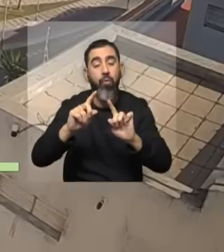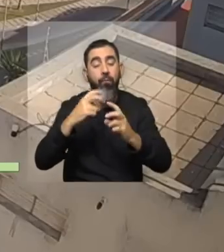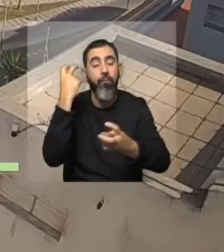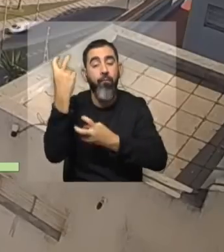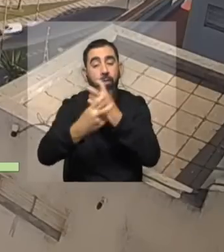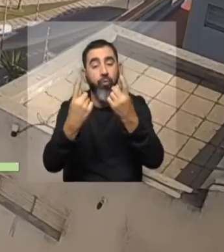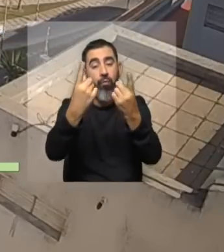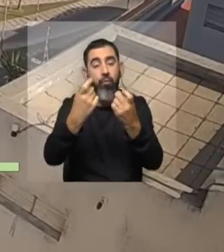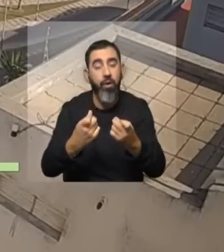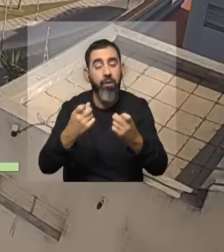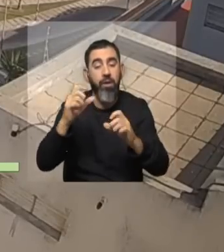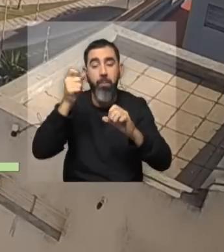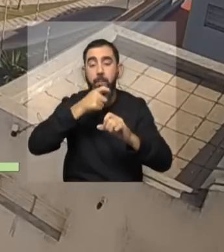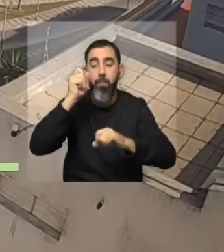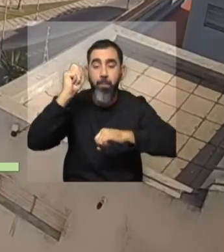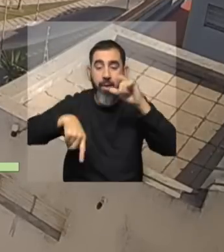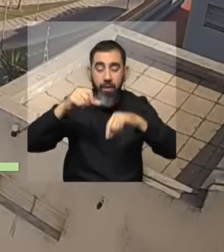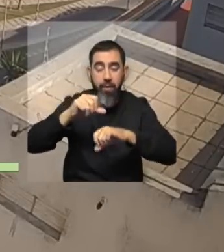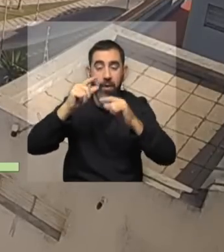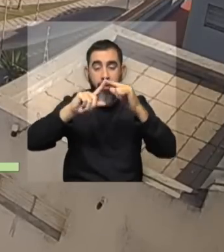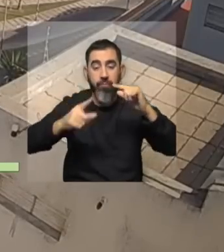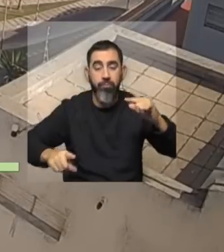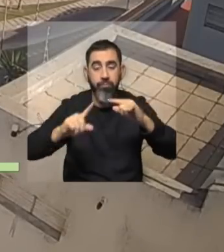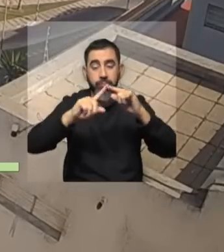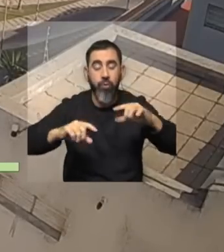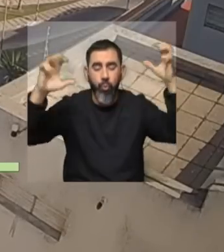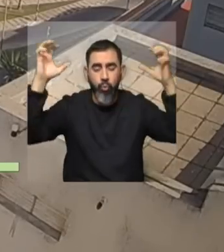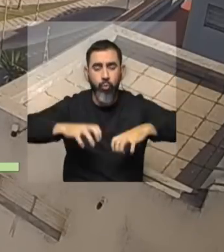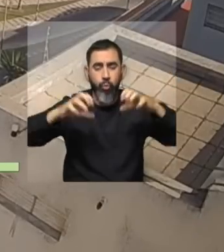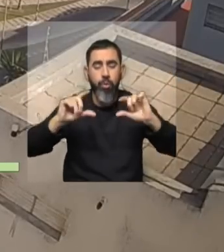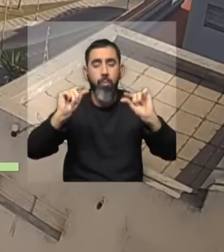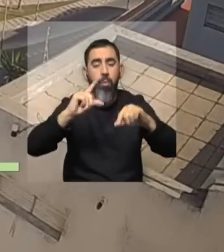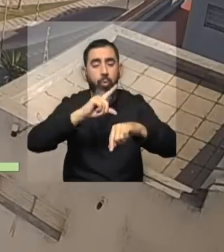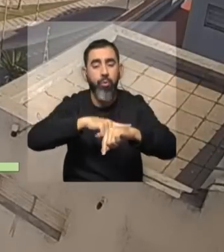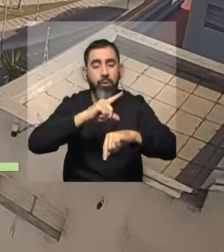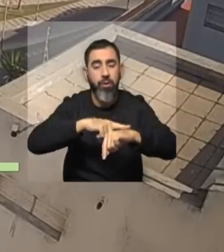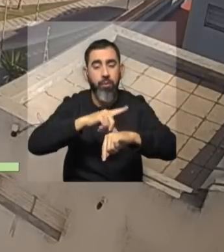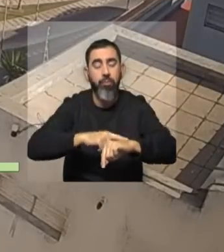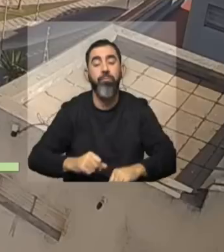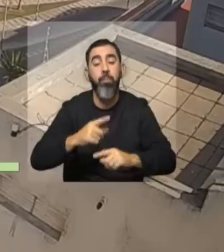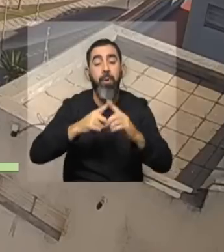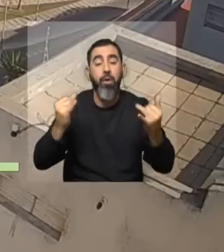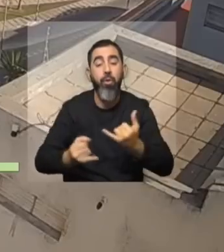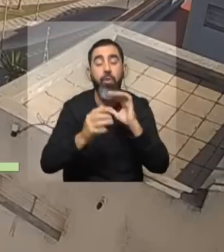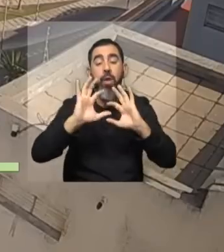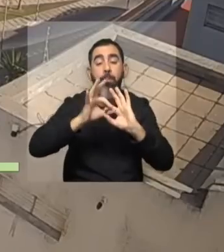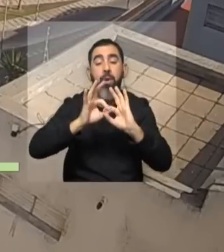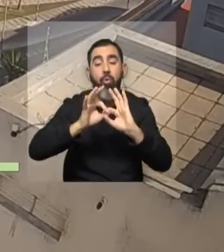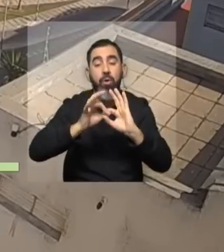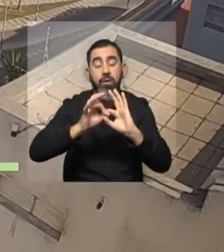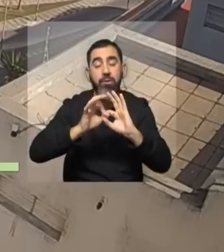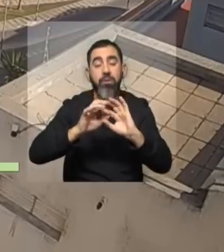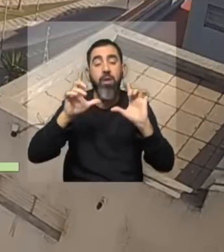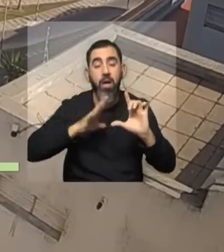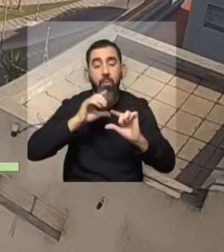vientos fuertes, caída de granizo, actividad eléctrica, lluvia intensa en cortos periodos de tiempo. Desde el mediodía del miércoles se espera